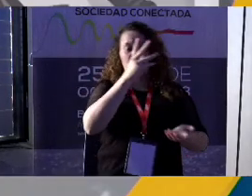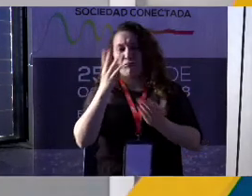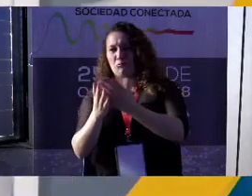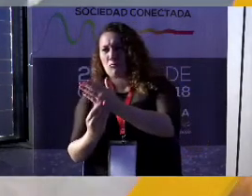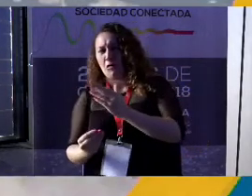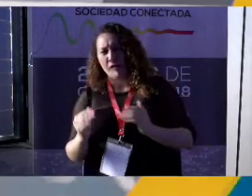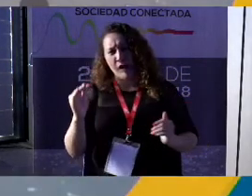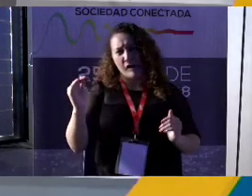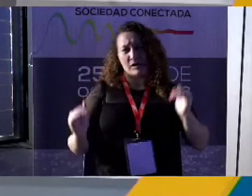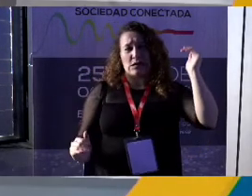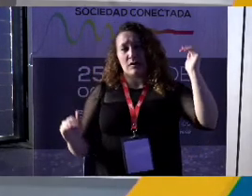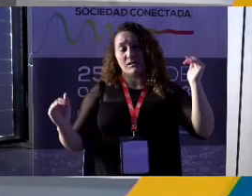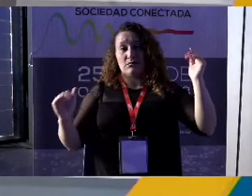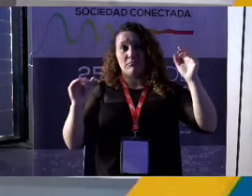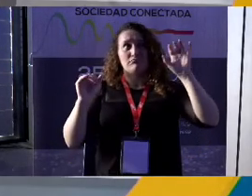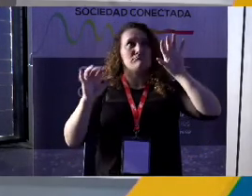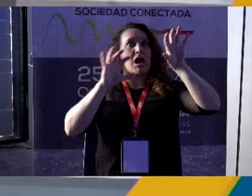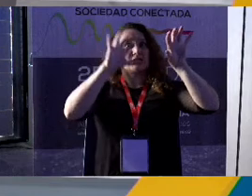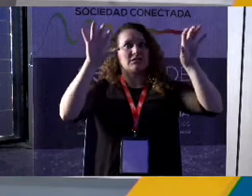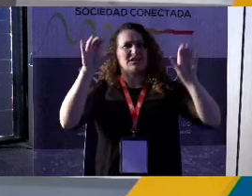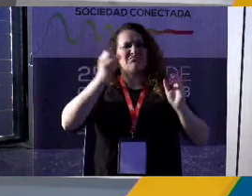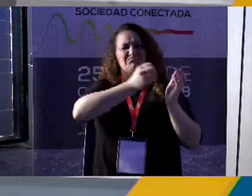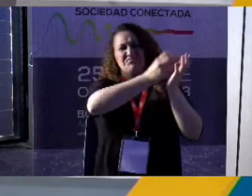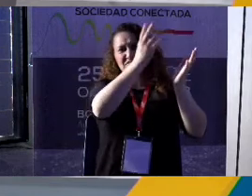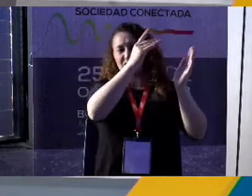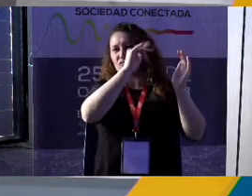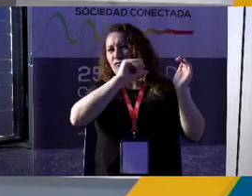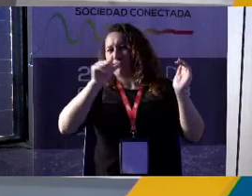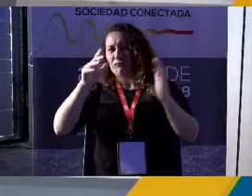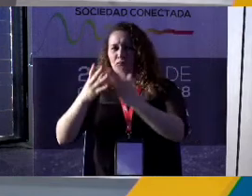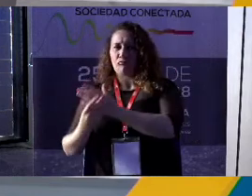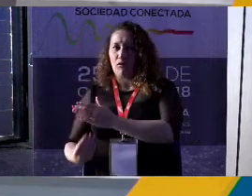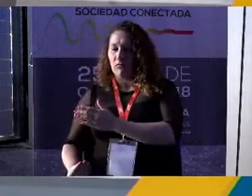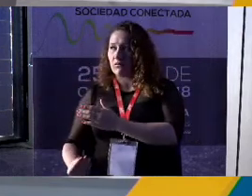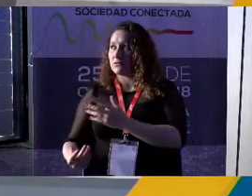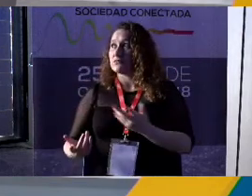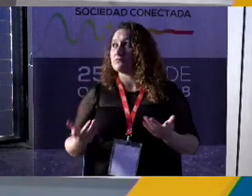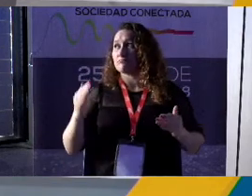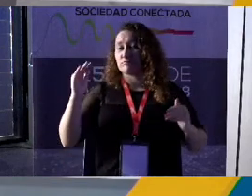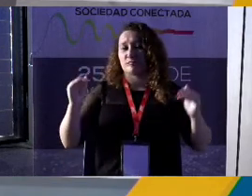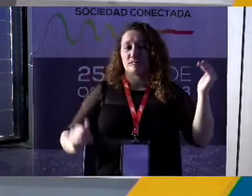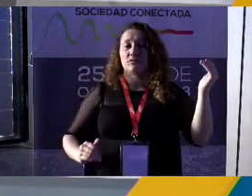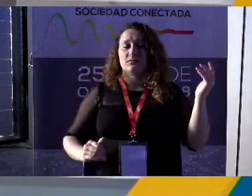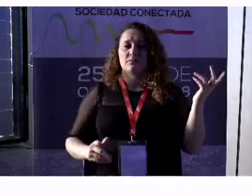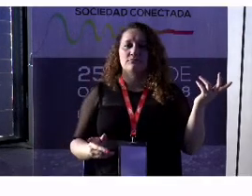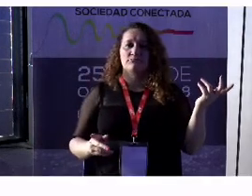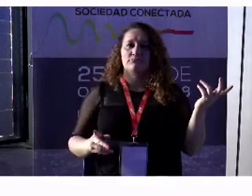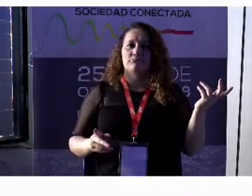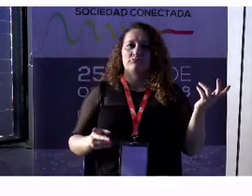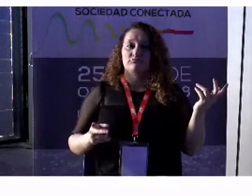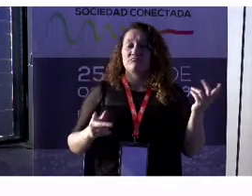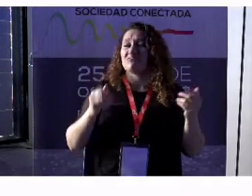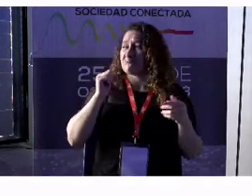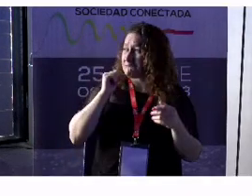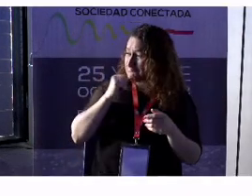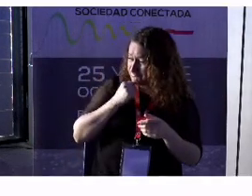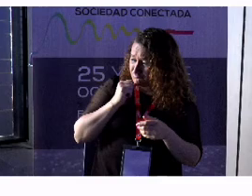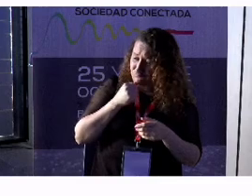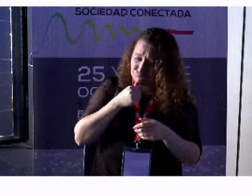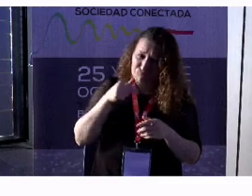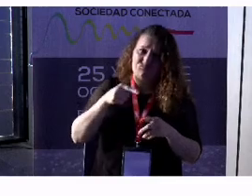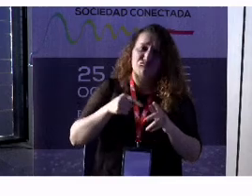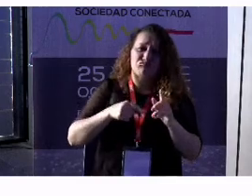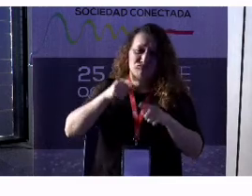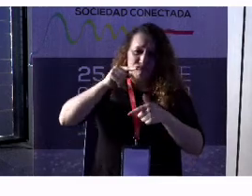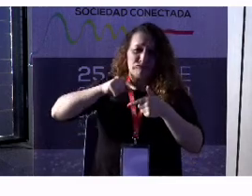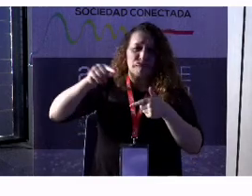y otros sufrimos altos índices de contaminación y pérdida de biodiversidad tenemos un modelo de vida